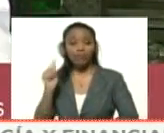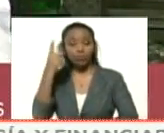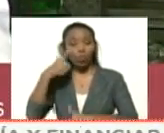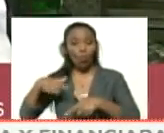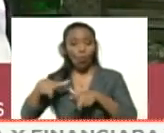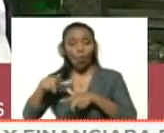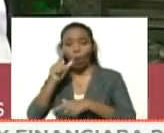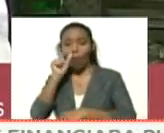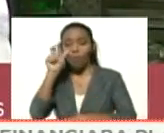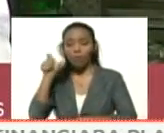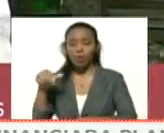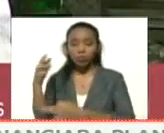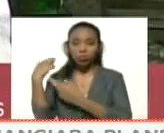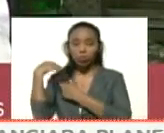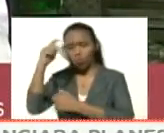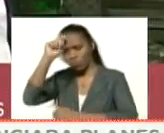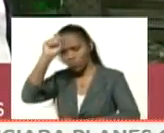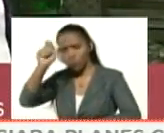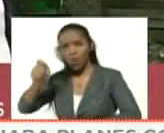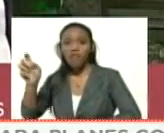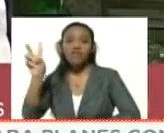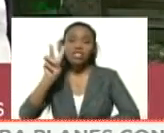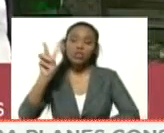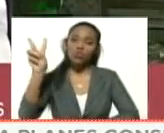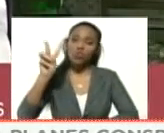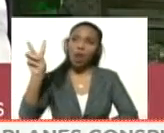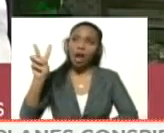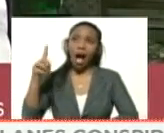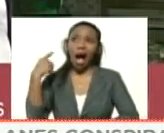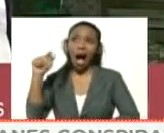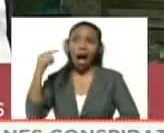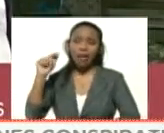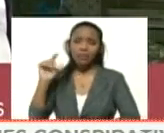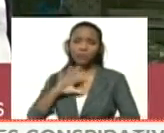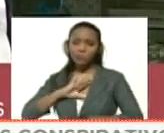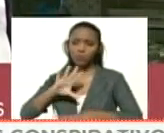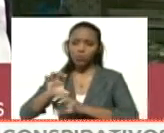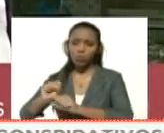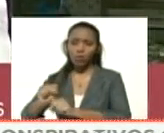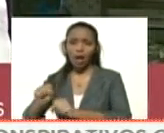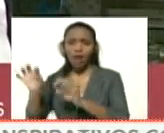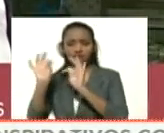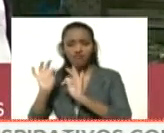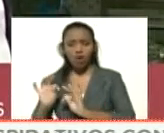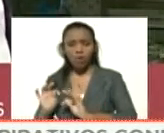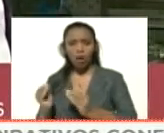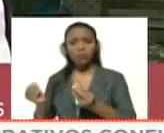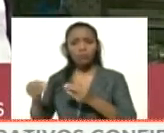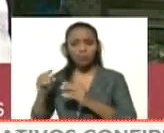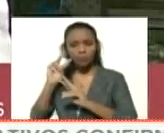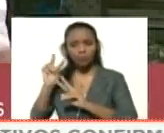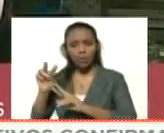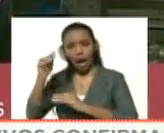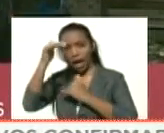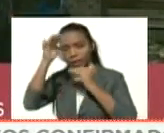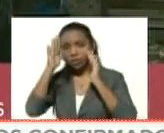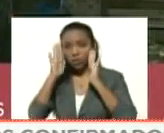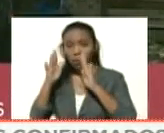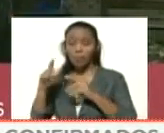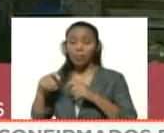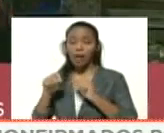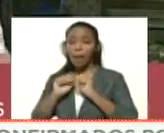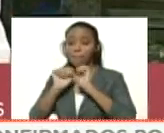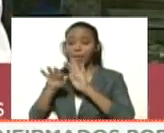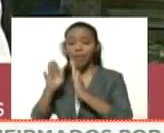secretario general Guterres reconoció que Venezuela había tomado y está tomando las medidas adecuadas para atención de la pandemia